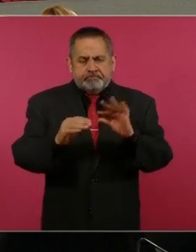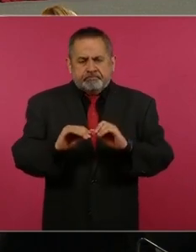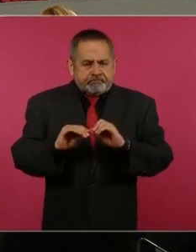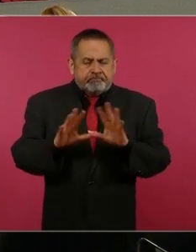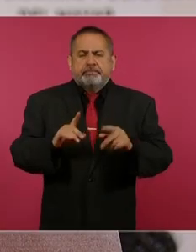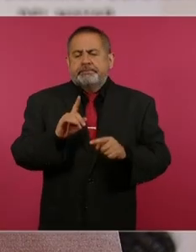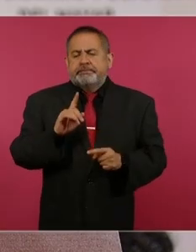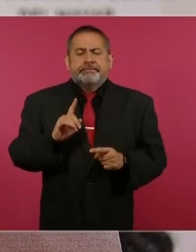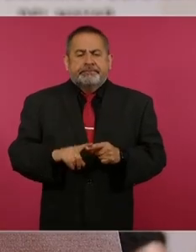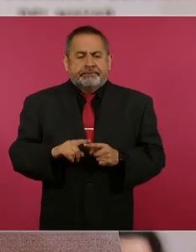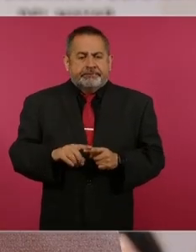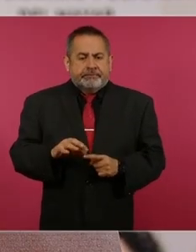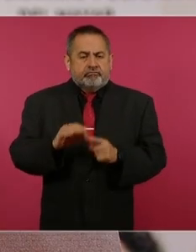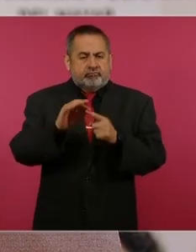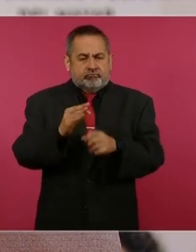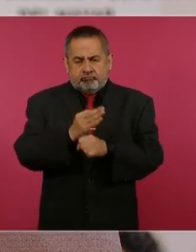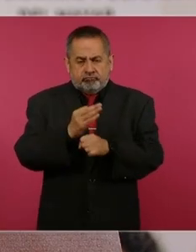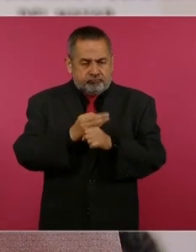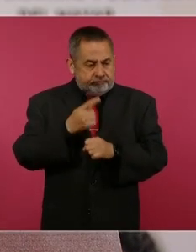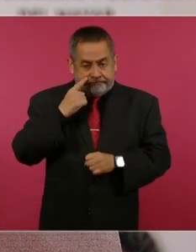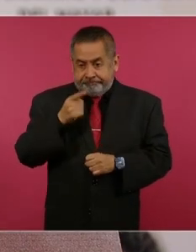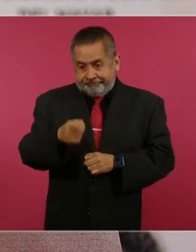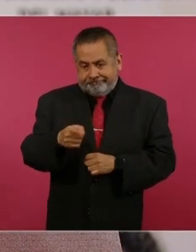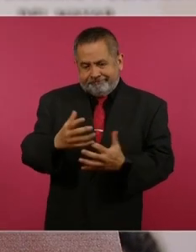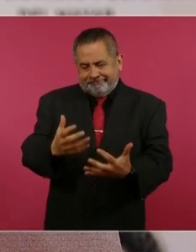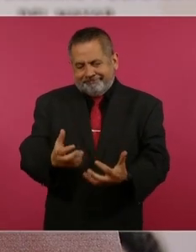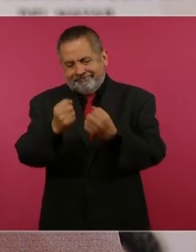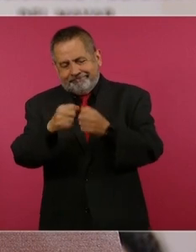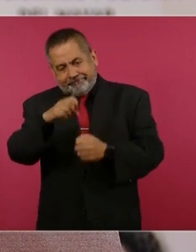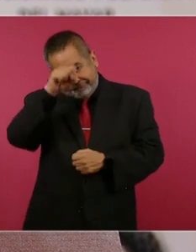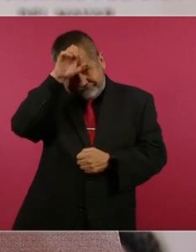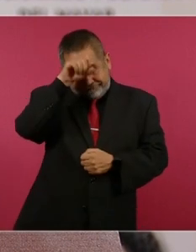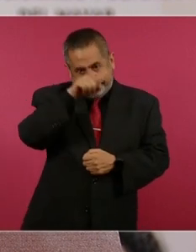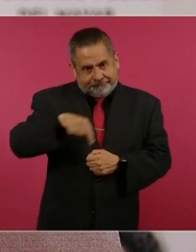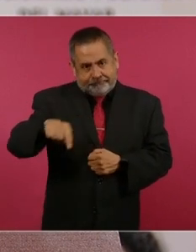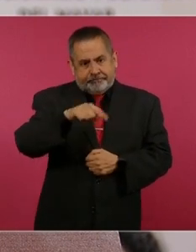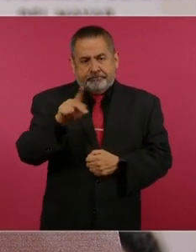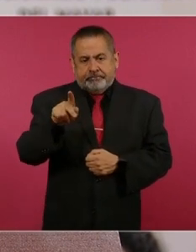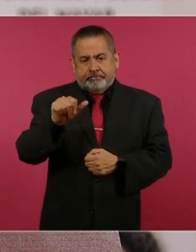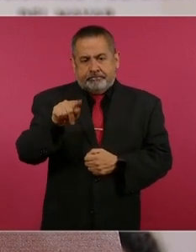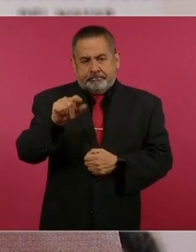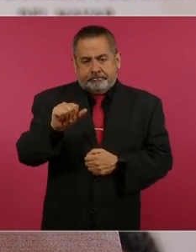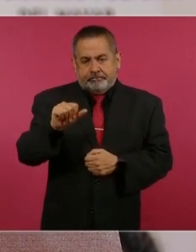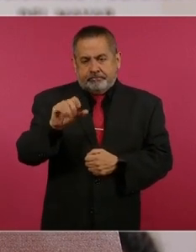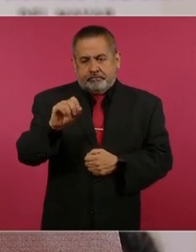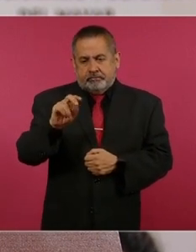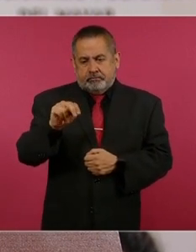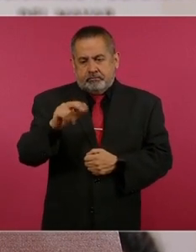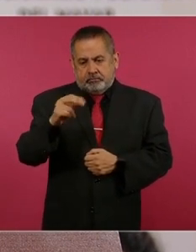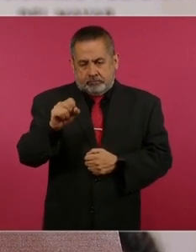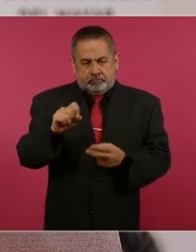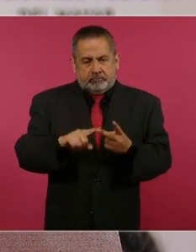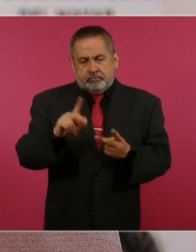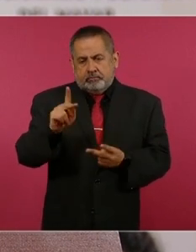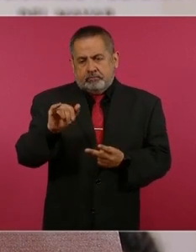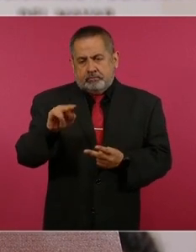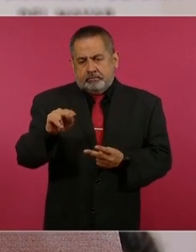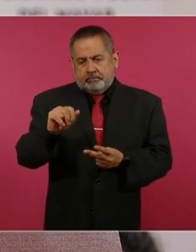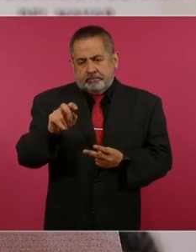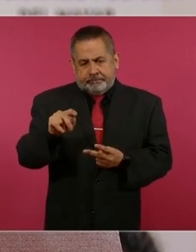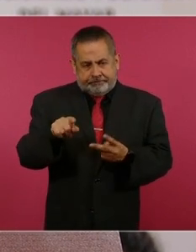que en estos proyectos de rescate de la mina Pasta de Conchos y en la mina Pinabete, ha sido una